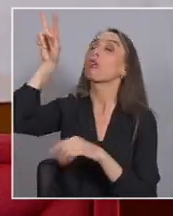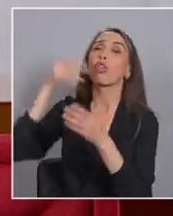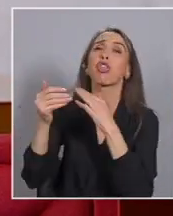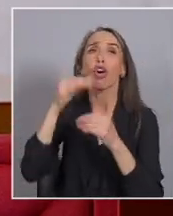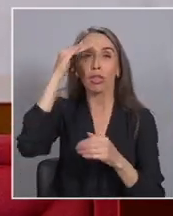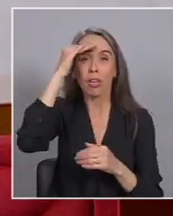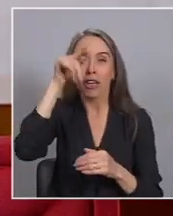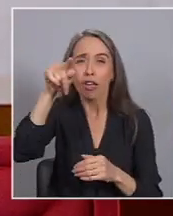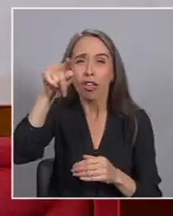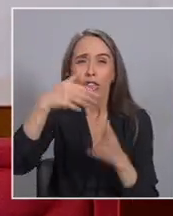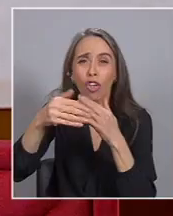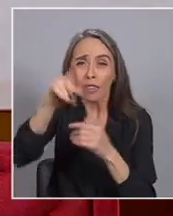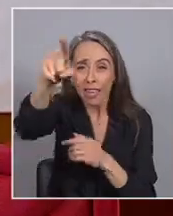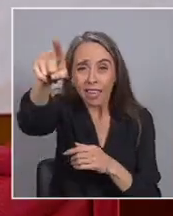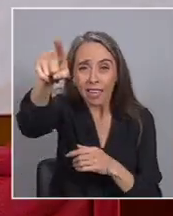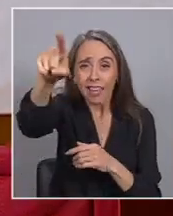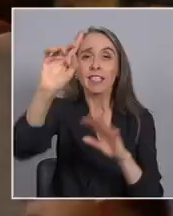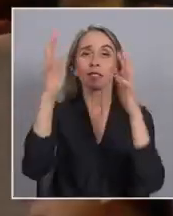¿Dónde? ¿Allá?